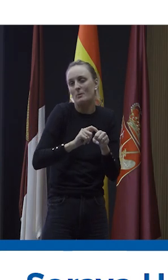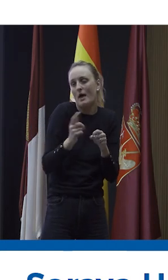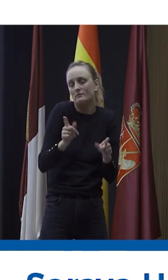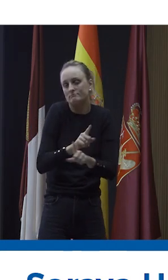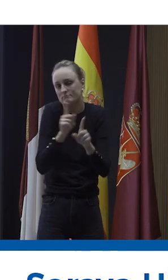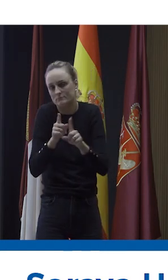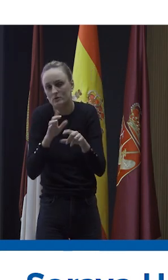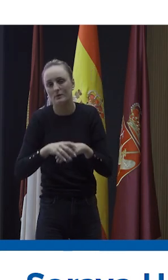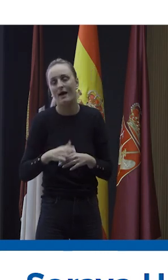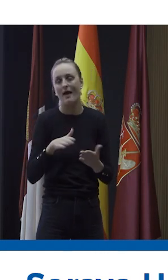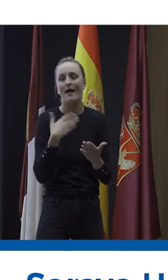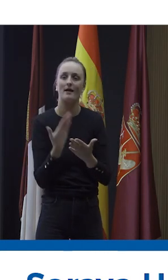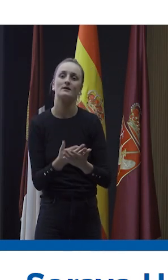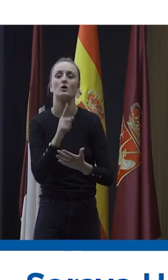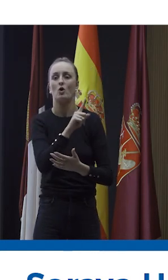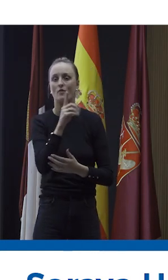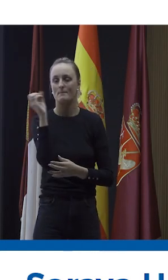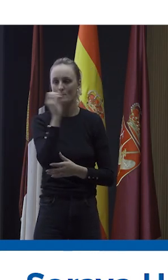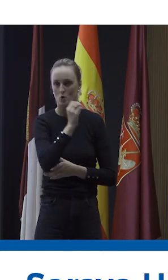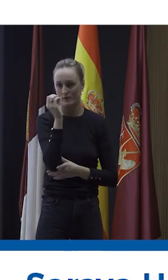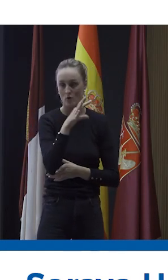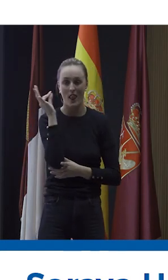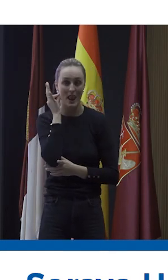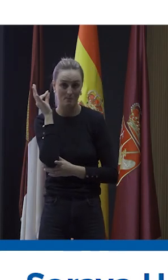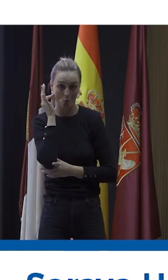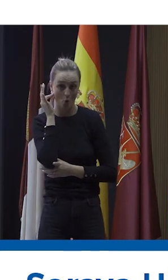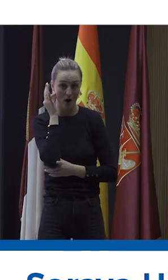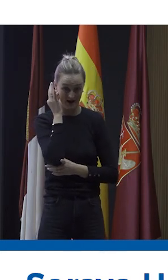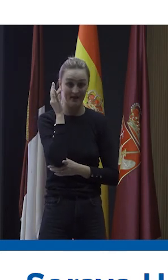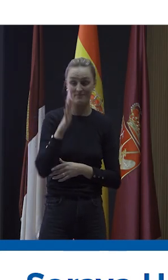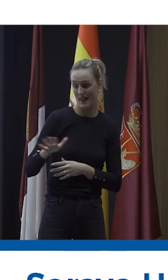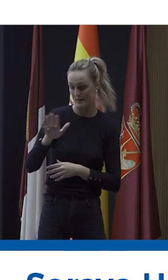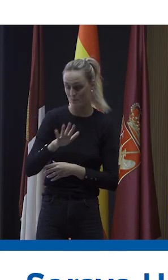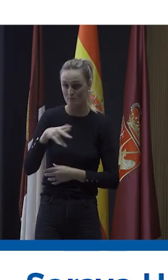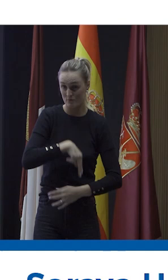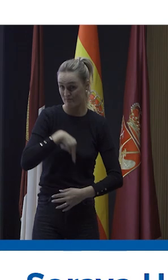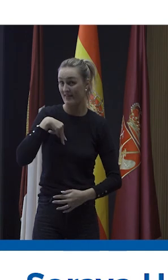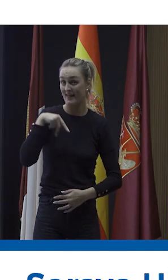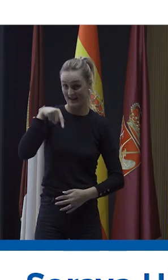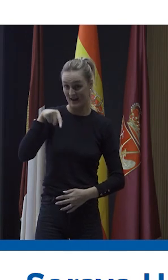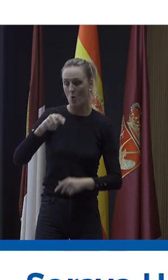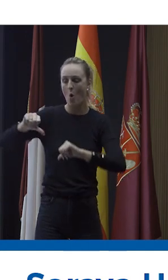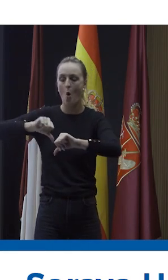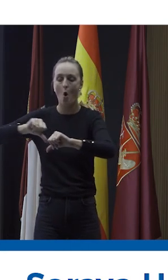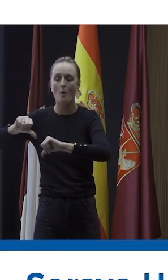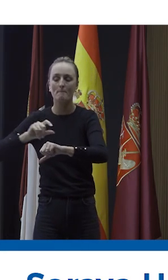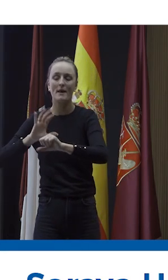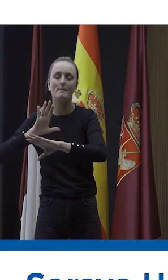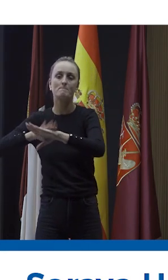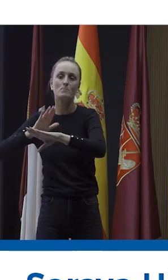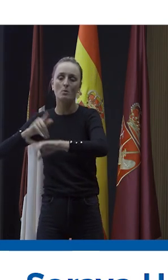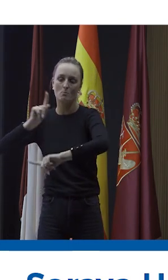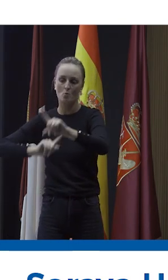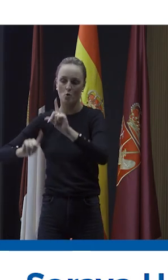Y hasta el 11% de las mujeres de la población general es operada por un problema de este tipo, o sea que